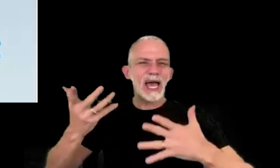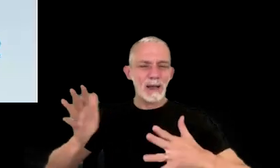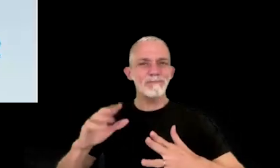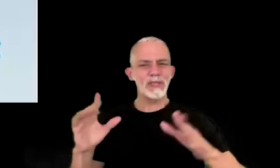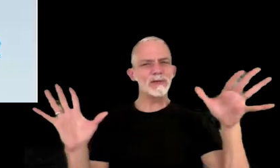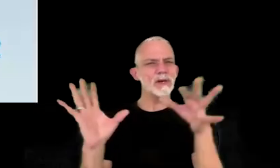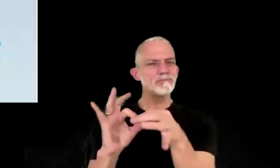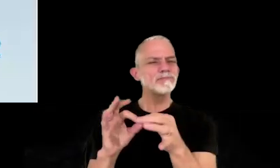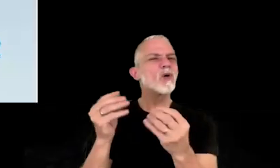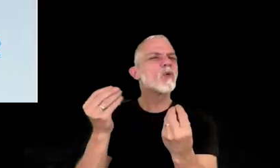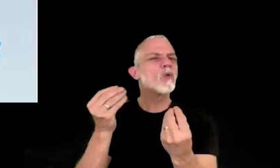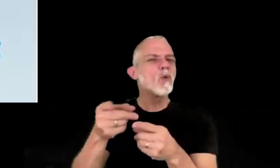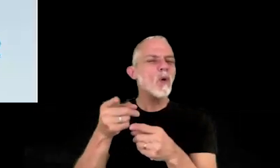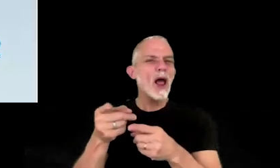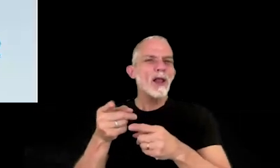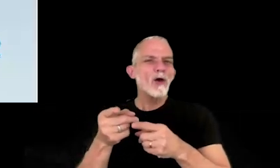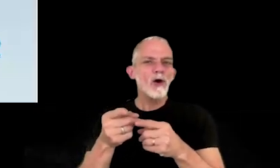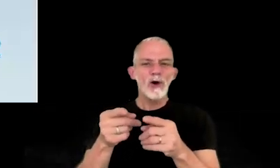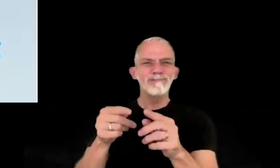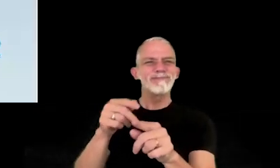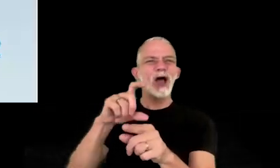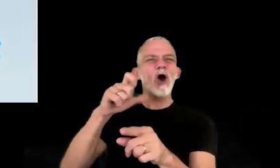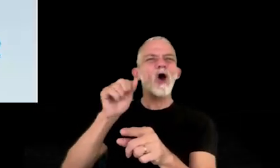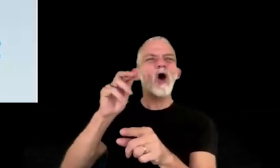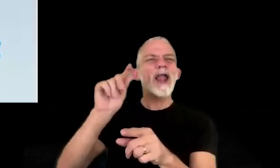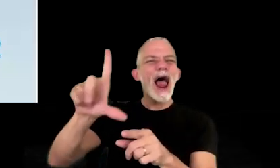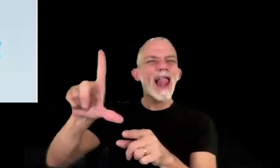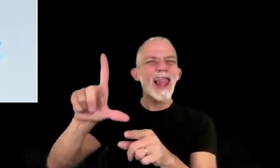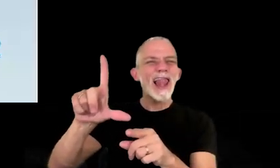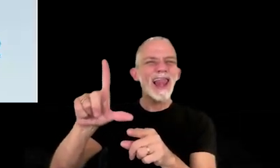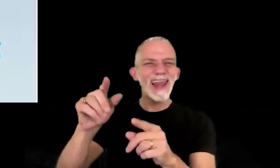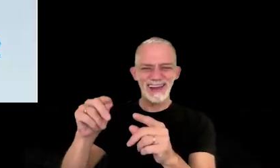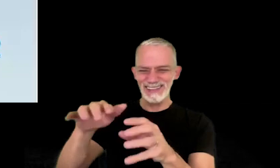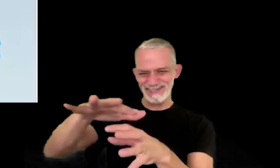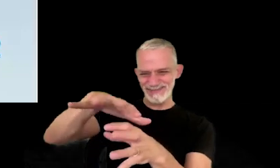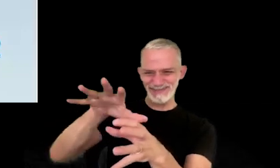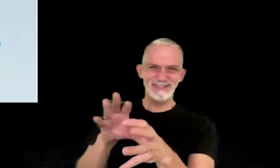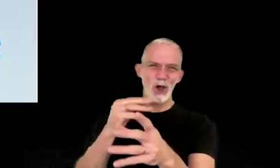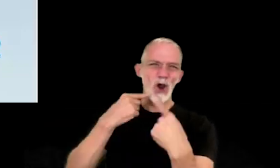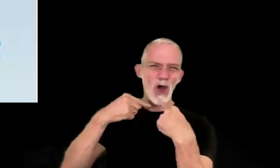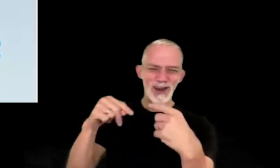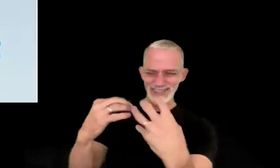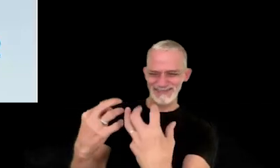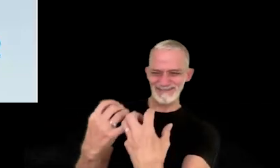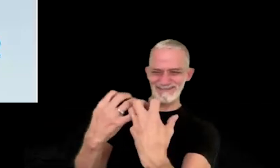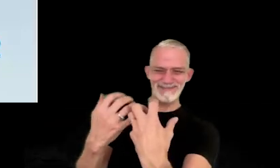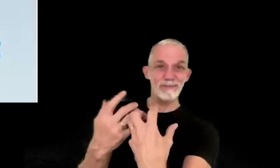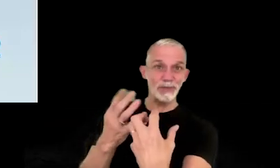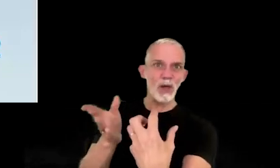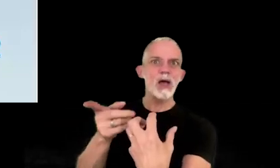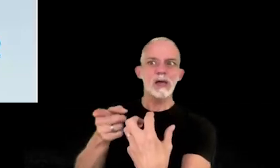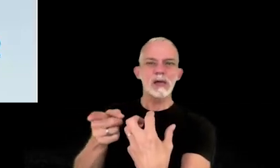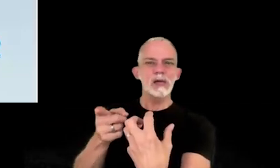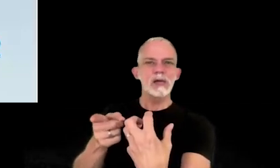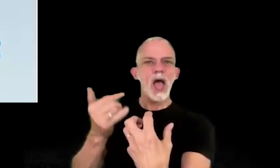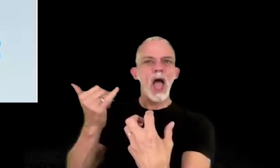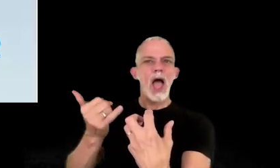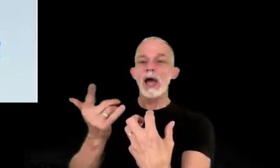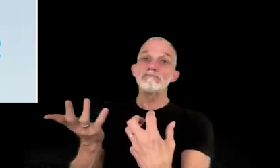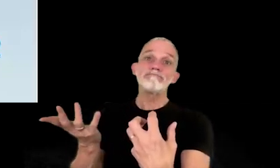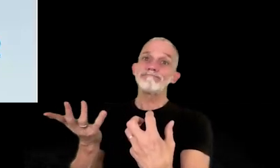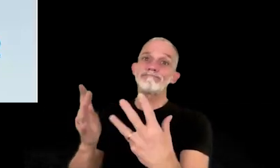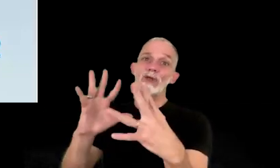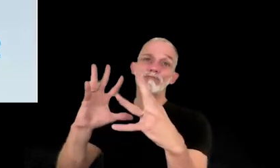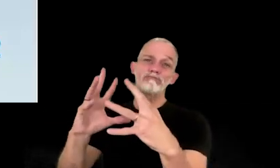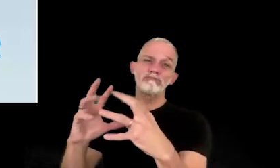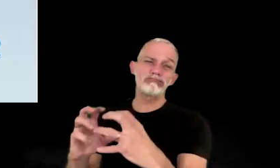relacionado es con los arrecifes de coral, de arrecifes de coral, que van a tener una declinación, van